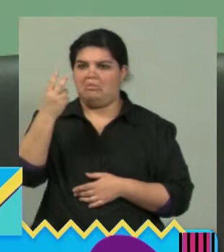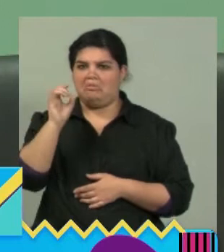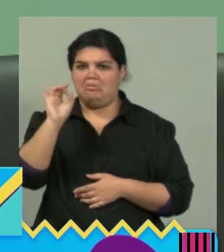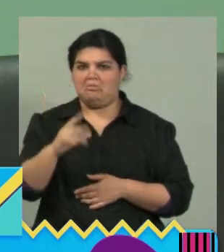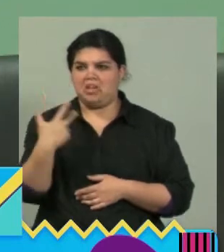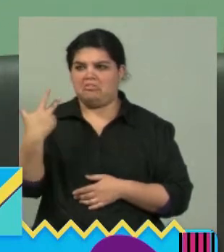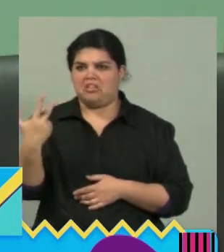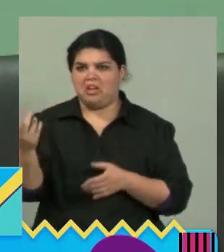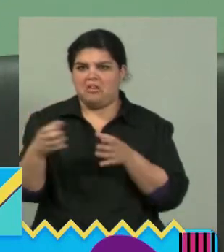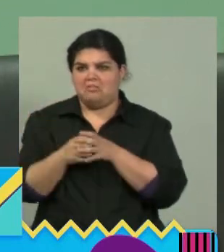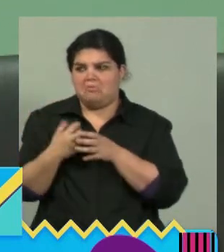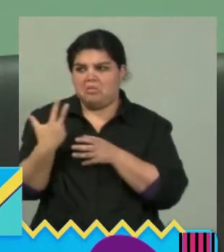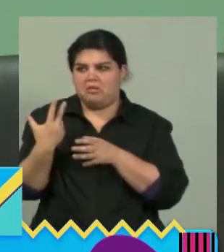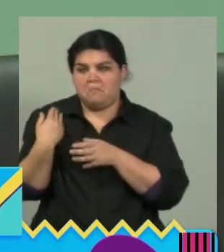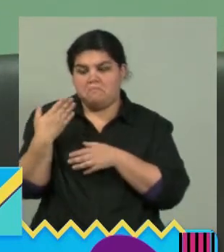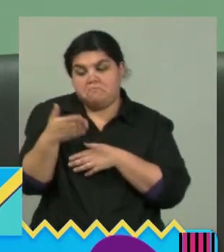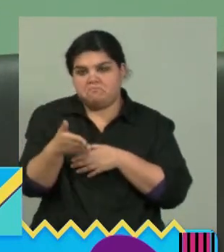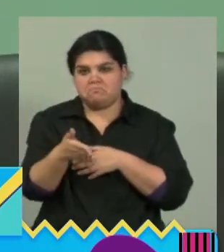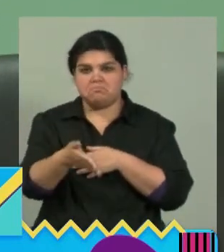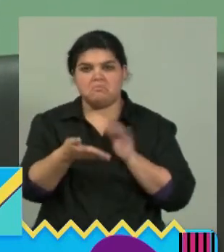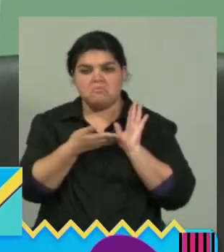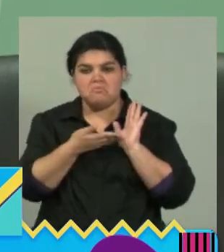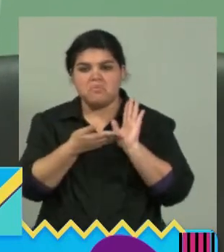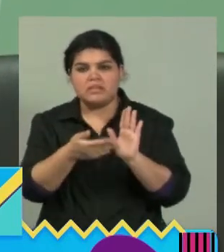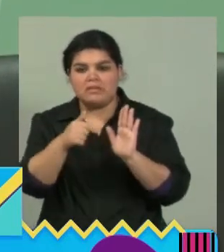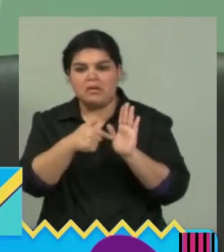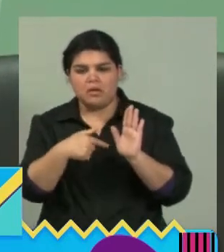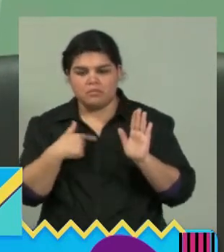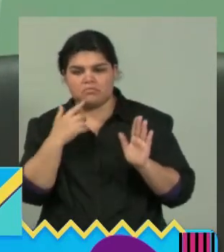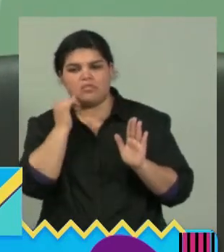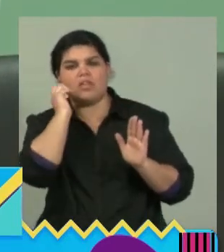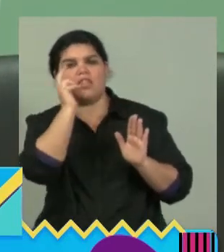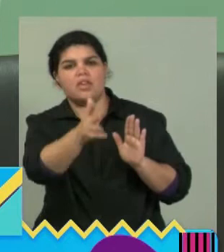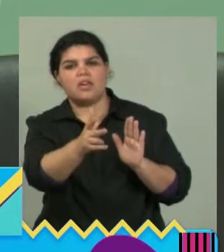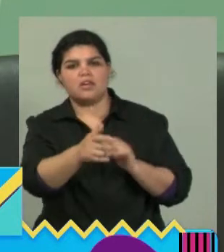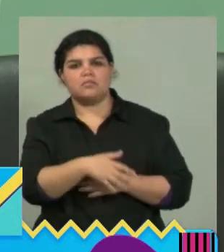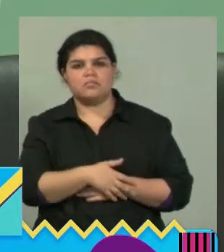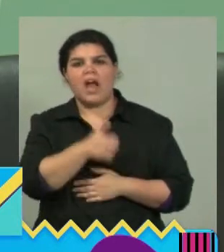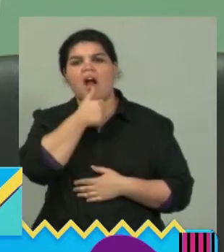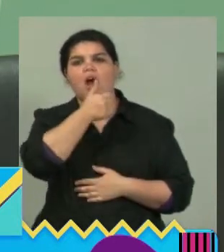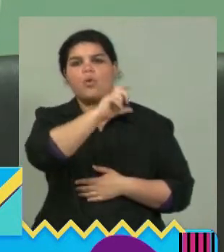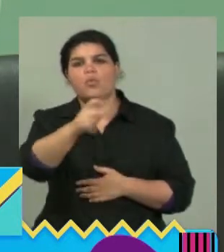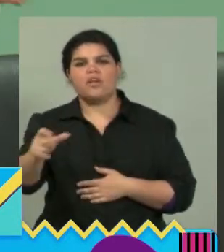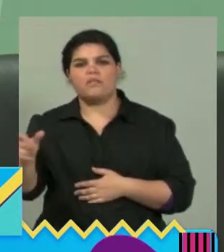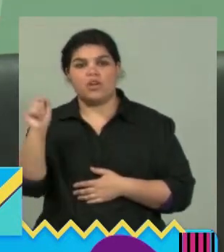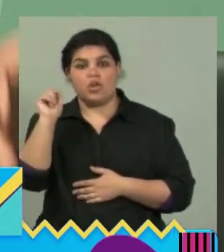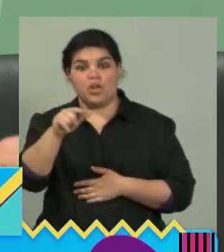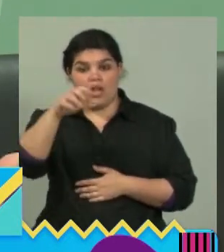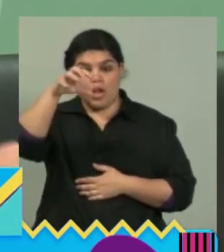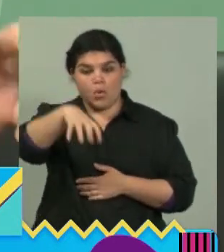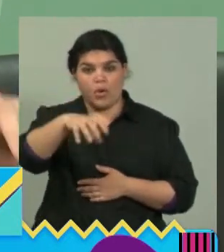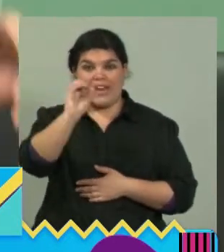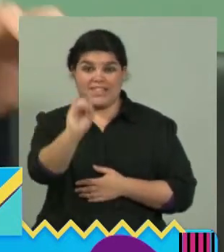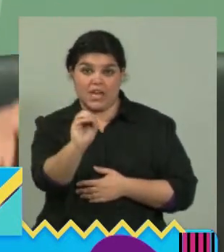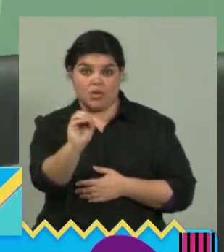Fuimos a la presentación y en esa presentación yo les dije, está bien, en el acuífero libre de la zona